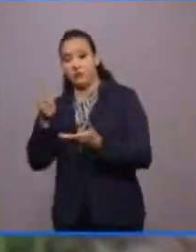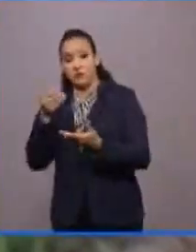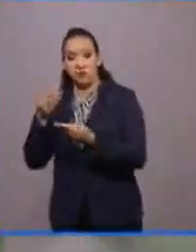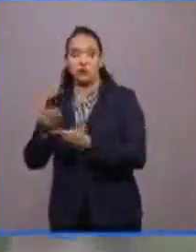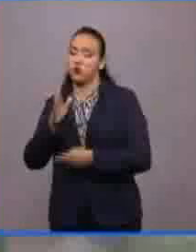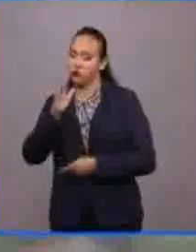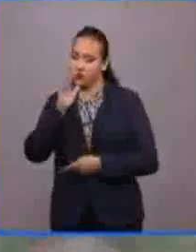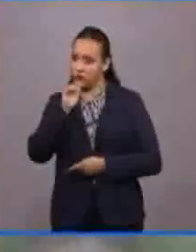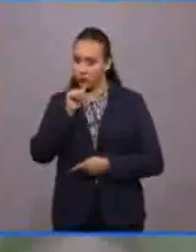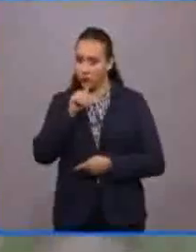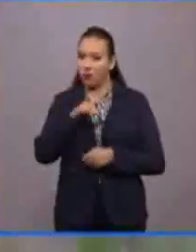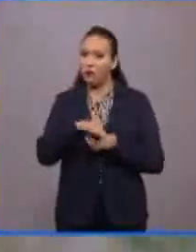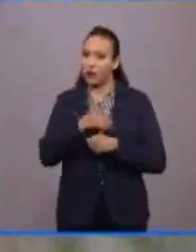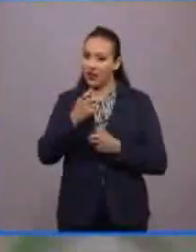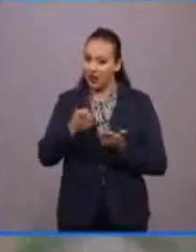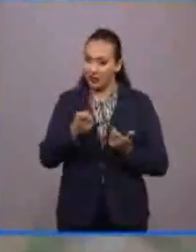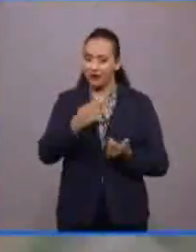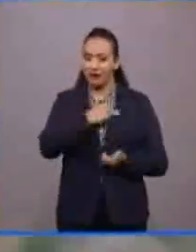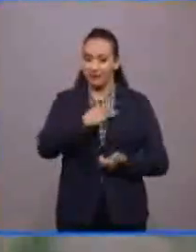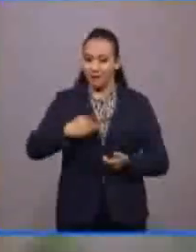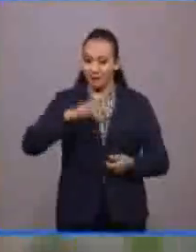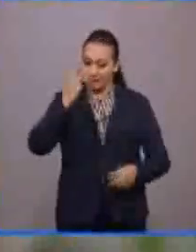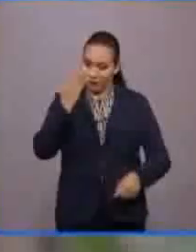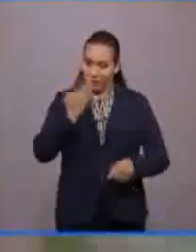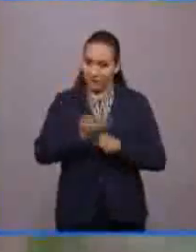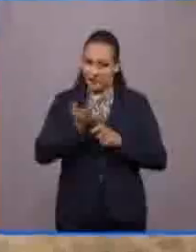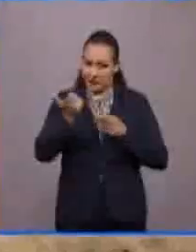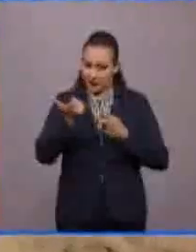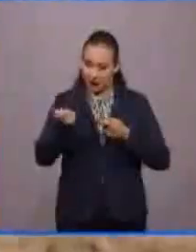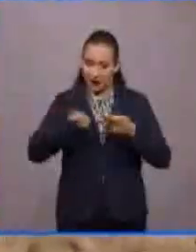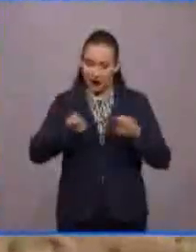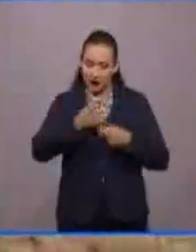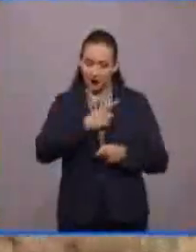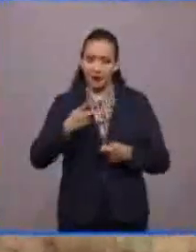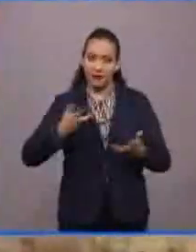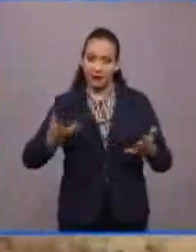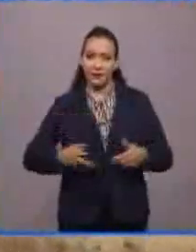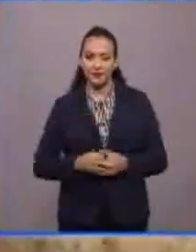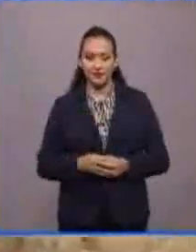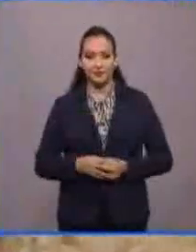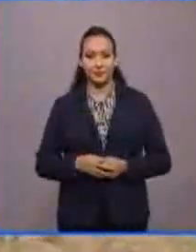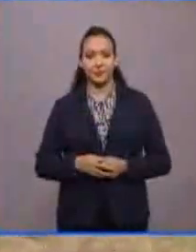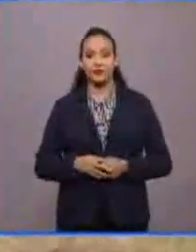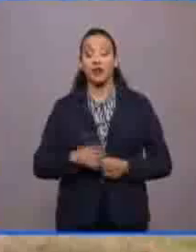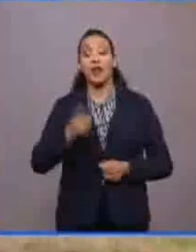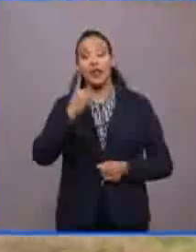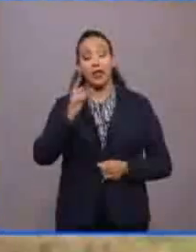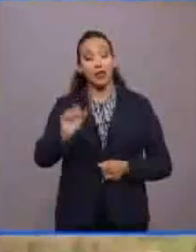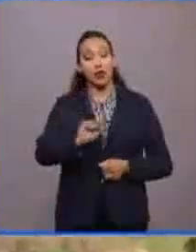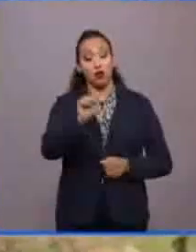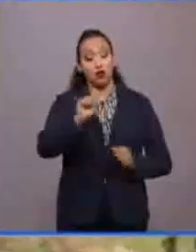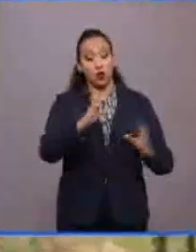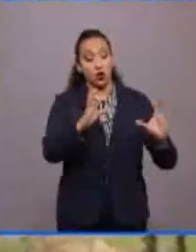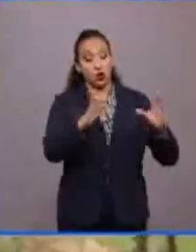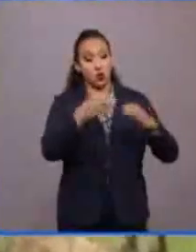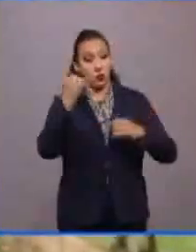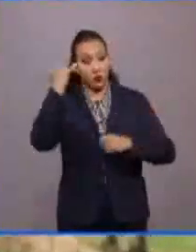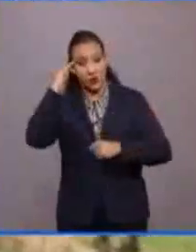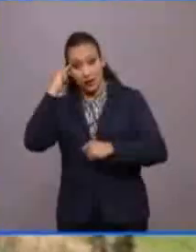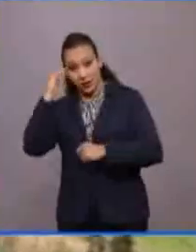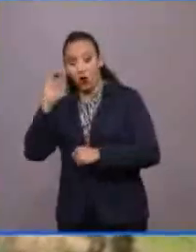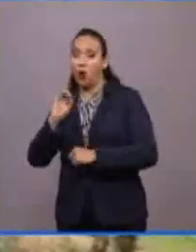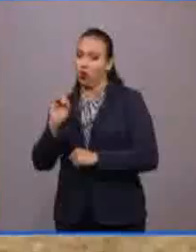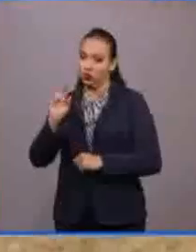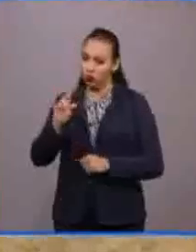a la comunidad, pues corresponde al municipio la administración de dichos fondos. indicaron que ninguna otra comunidad indígena o